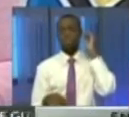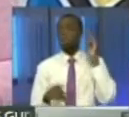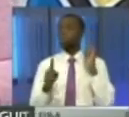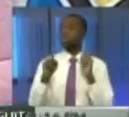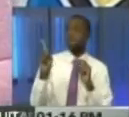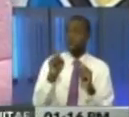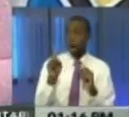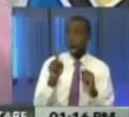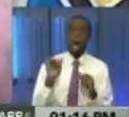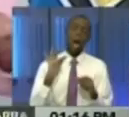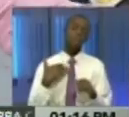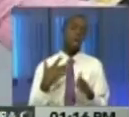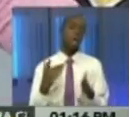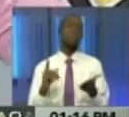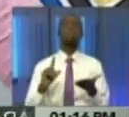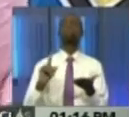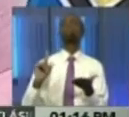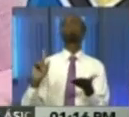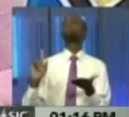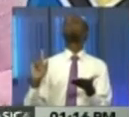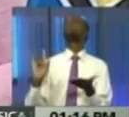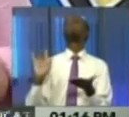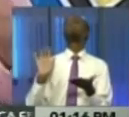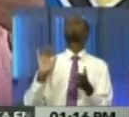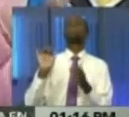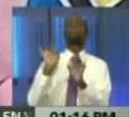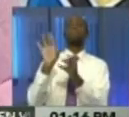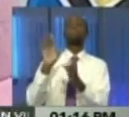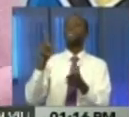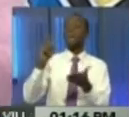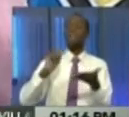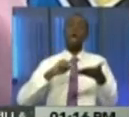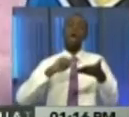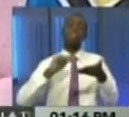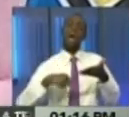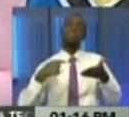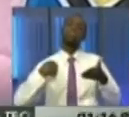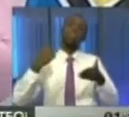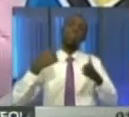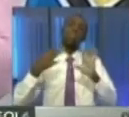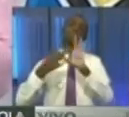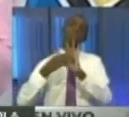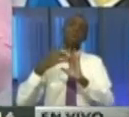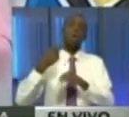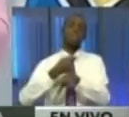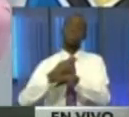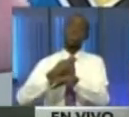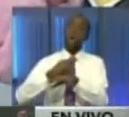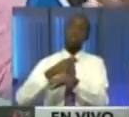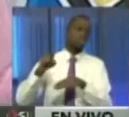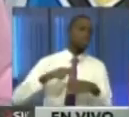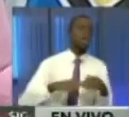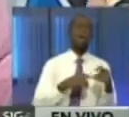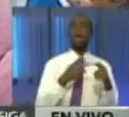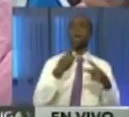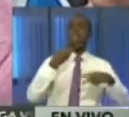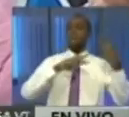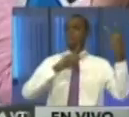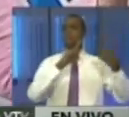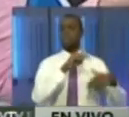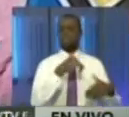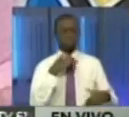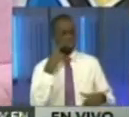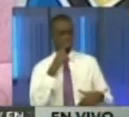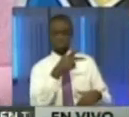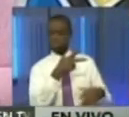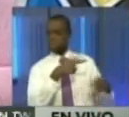algún tipo de contratación. Por supuesto, todas esas cosas nosotros las investigamos, las buscamos, estábamos ante una avalancha